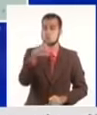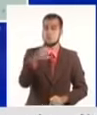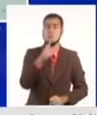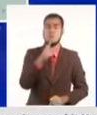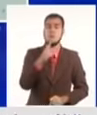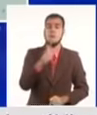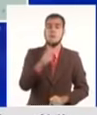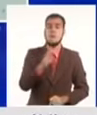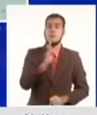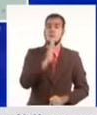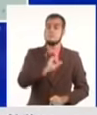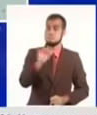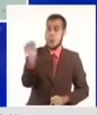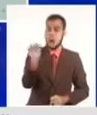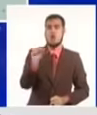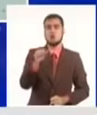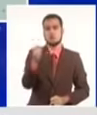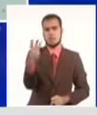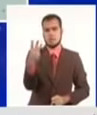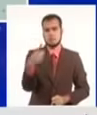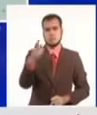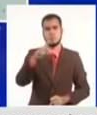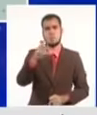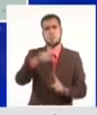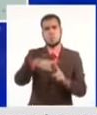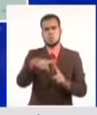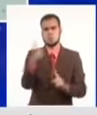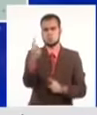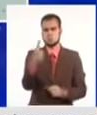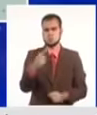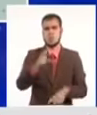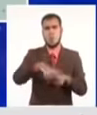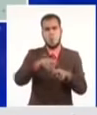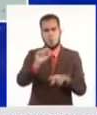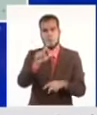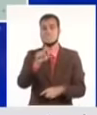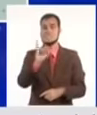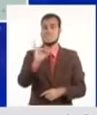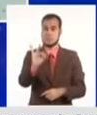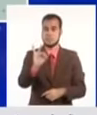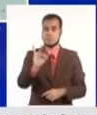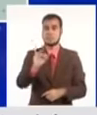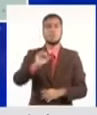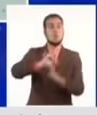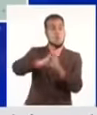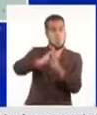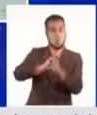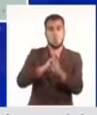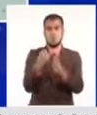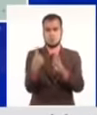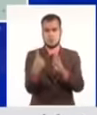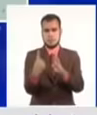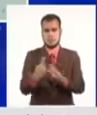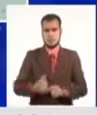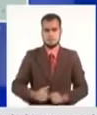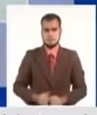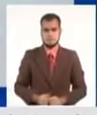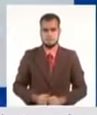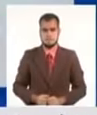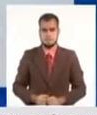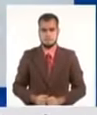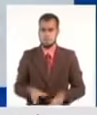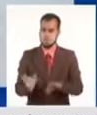Báguaro, 7 del municipio de Holguín, 1 de Cueto y 1 de Urbano Noris. En resumen, por países